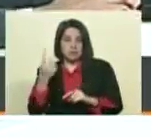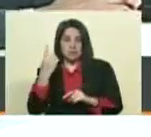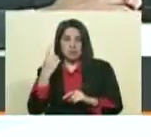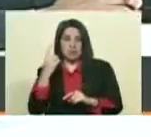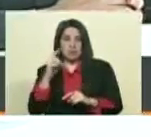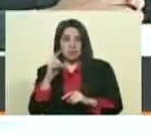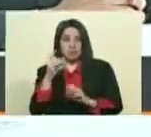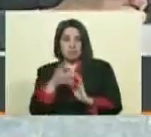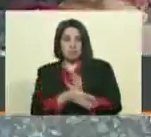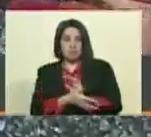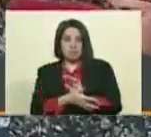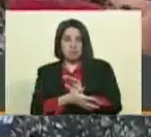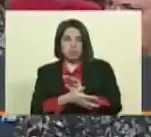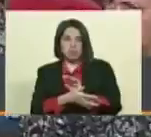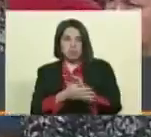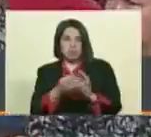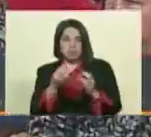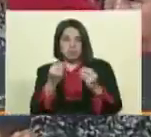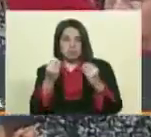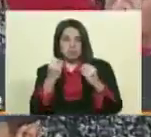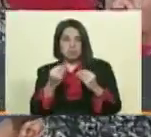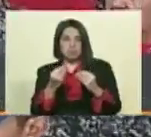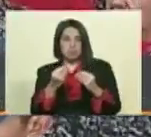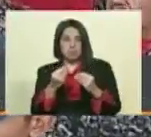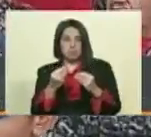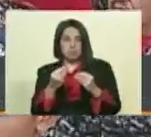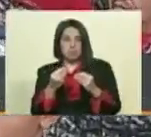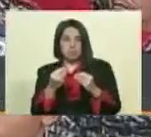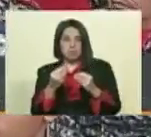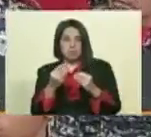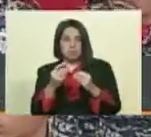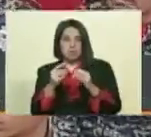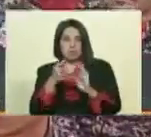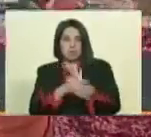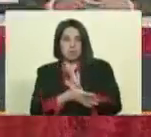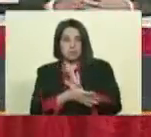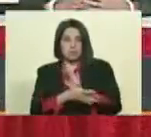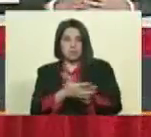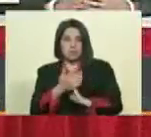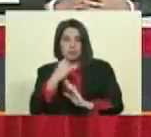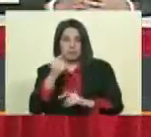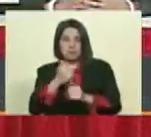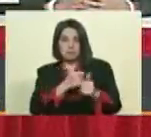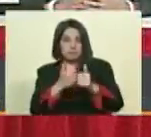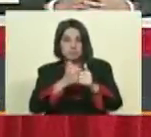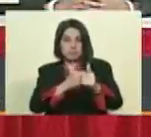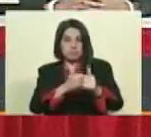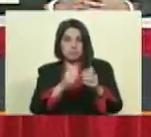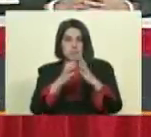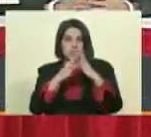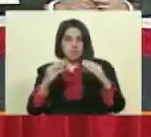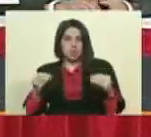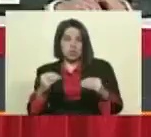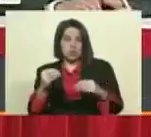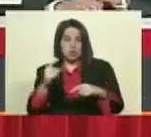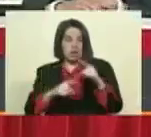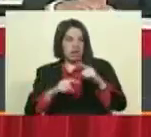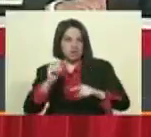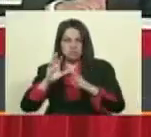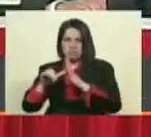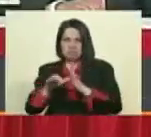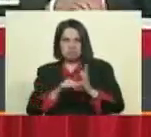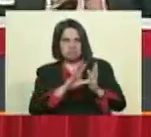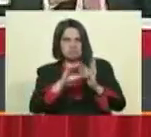las reuniones de trabajo de cooperación permanente que hacemos, son los primeros que están detrás de todos los brotes de